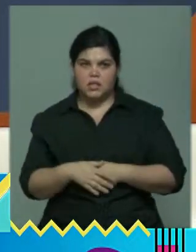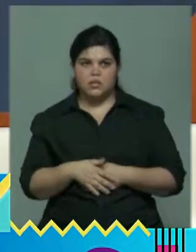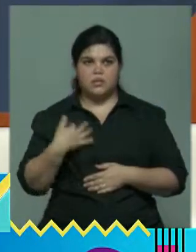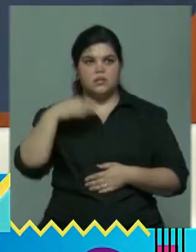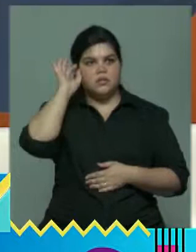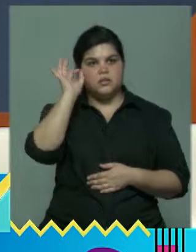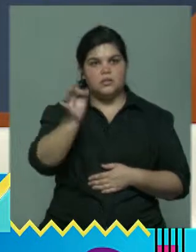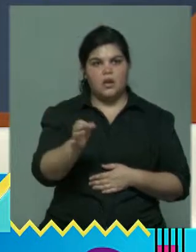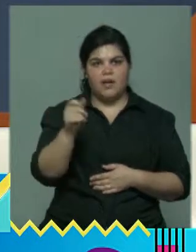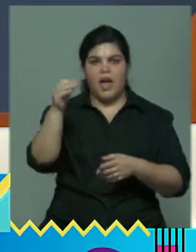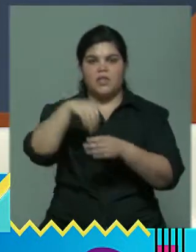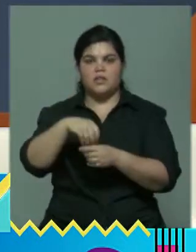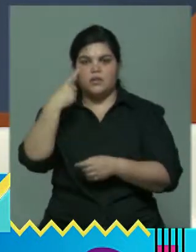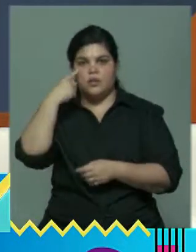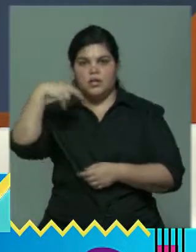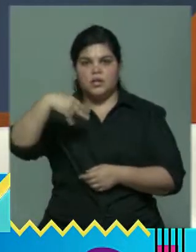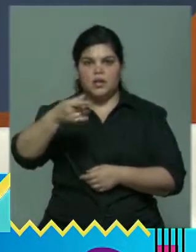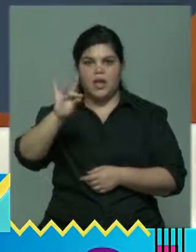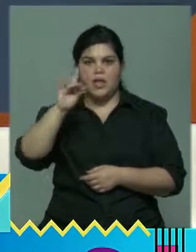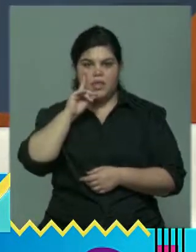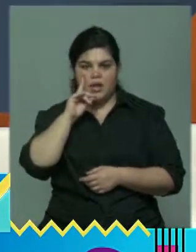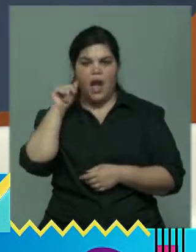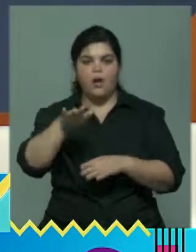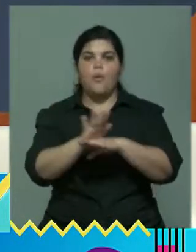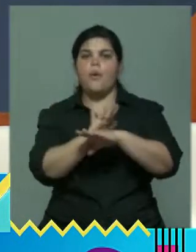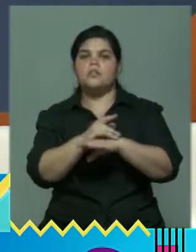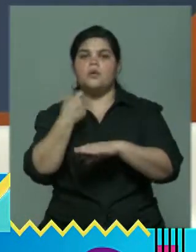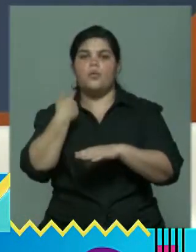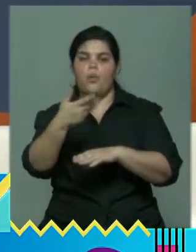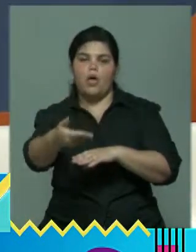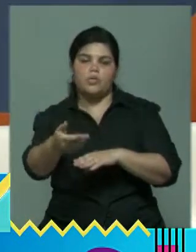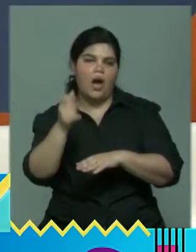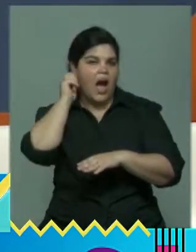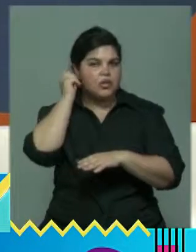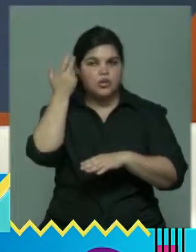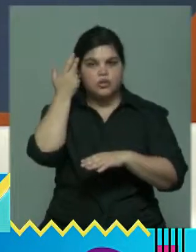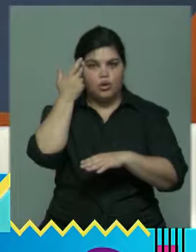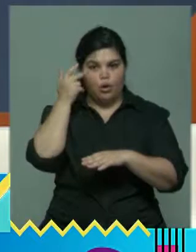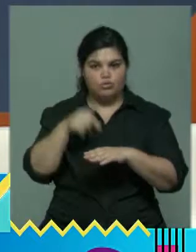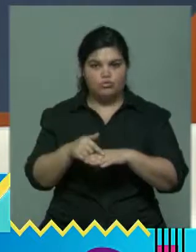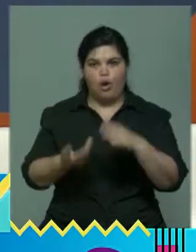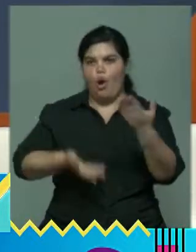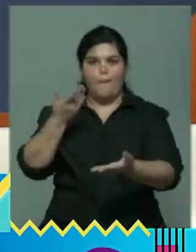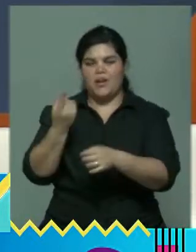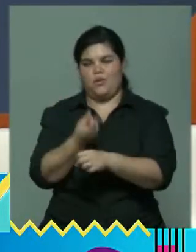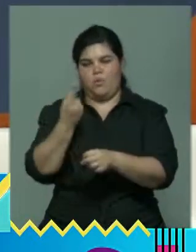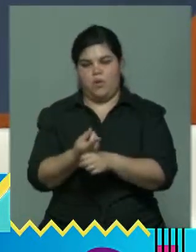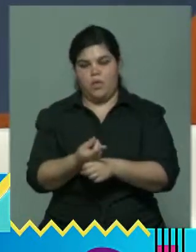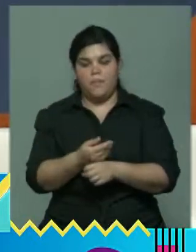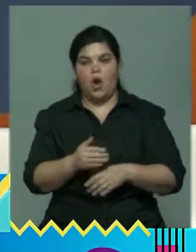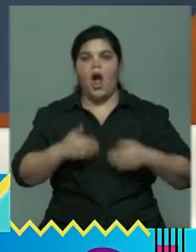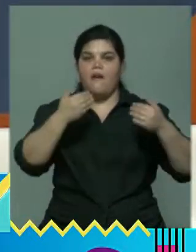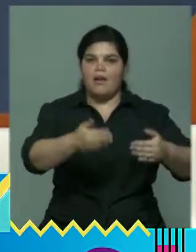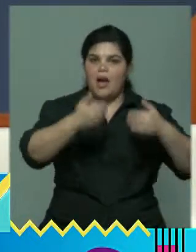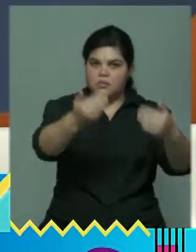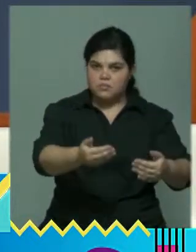gestión que trabajamos del INADI, ha habido avances en los 18. No es lo mismo comparar ningún eje de hace 20 años, de ninguno podemos decir que estamos peor. Claro. Pero se ha avanzado mucho más, por supuesto, en algunos